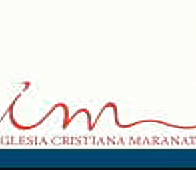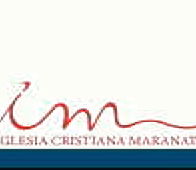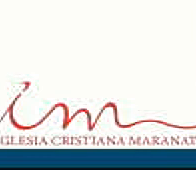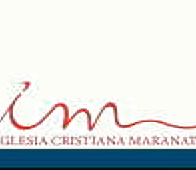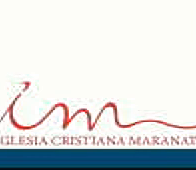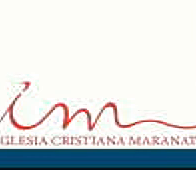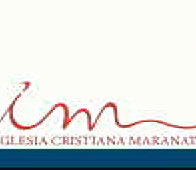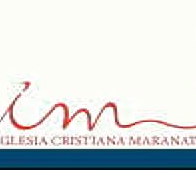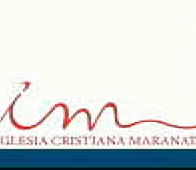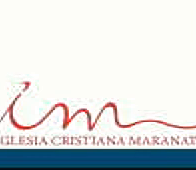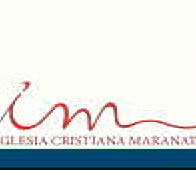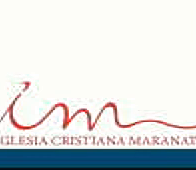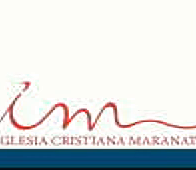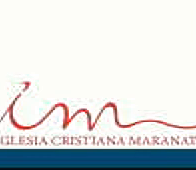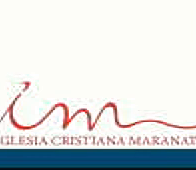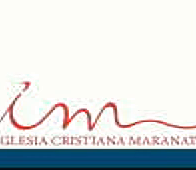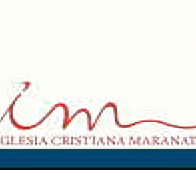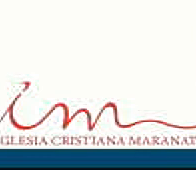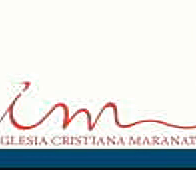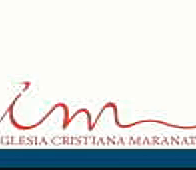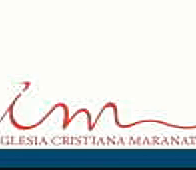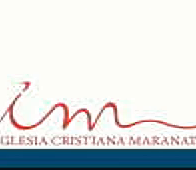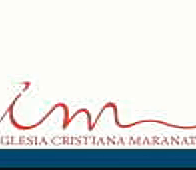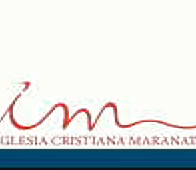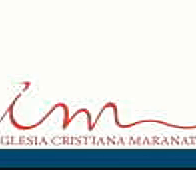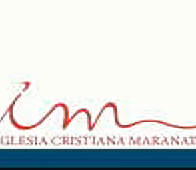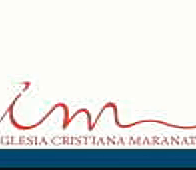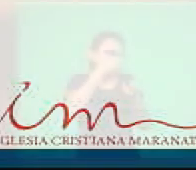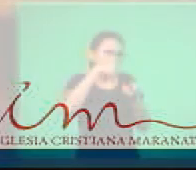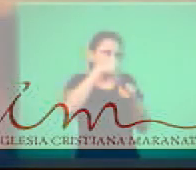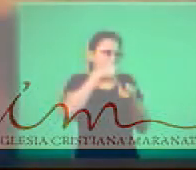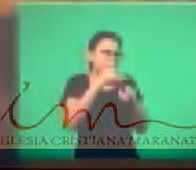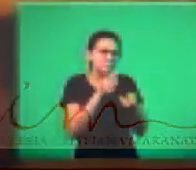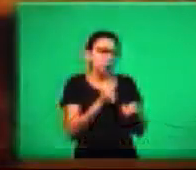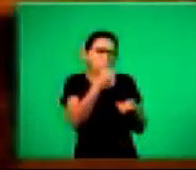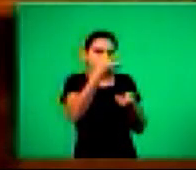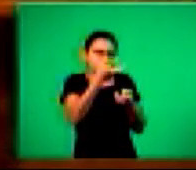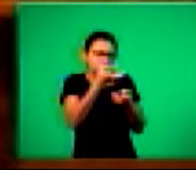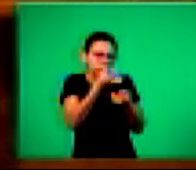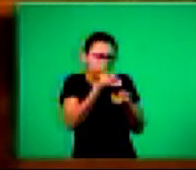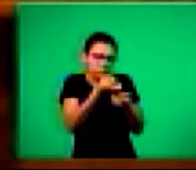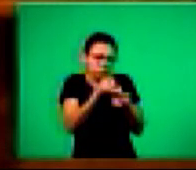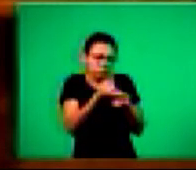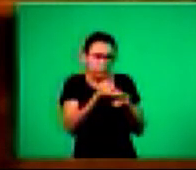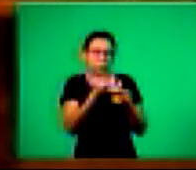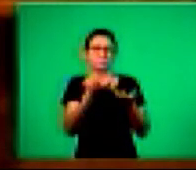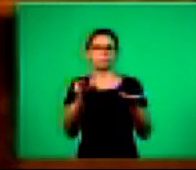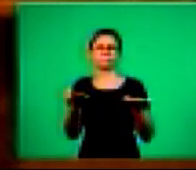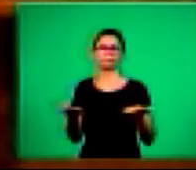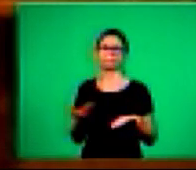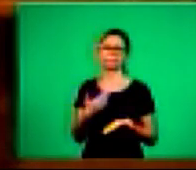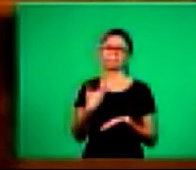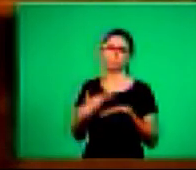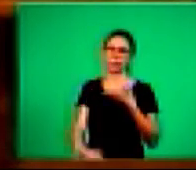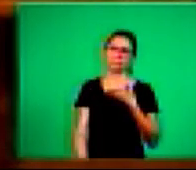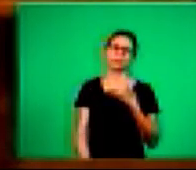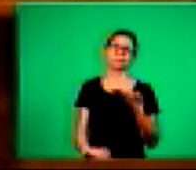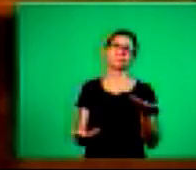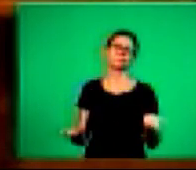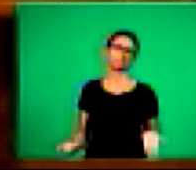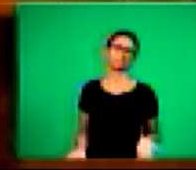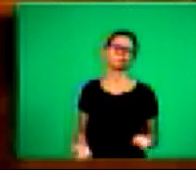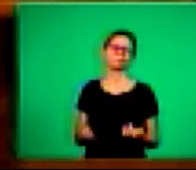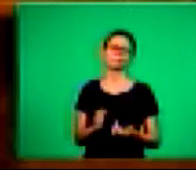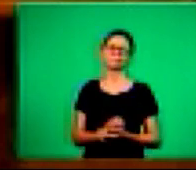datos de vuestro aceite porque vuestras nuestras lámparas se apagan entonces identificación conforme fue hablado anteriormente